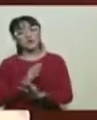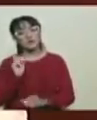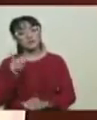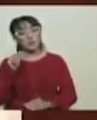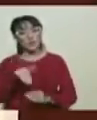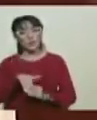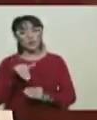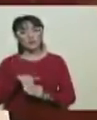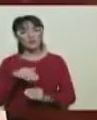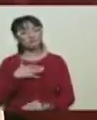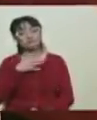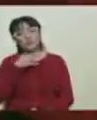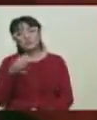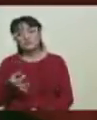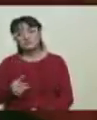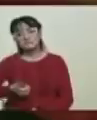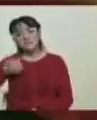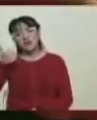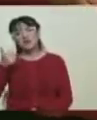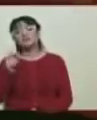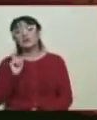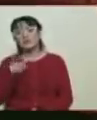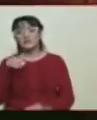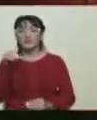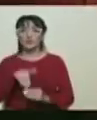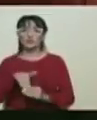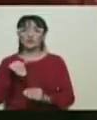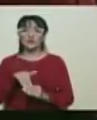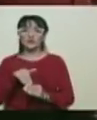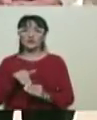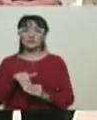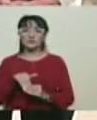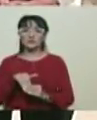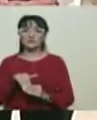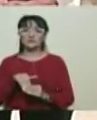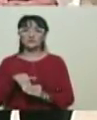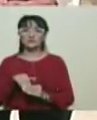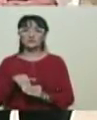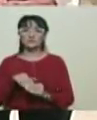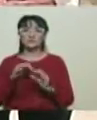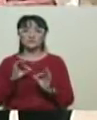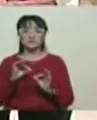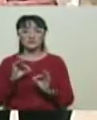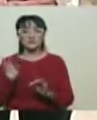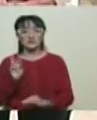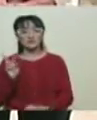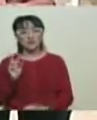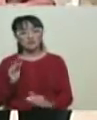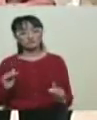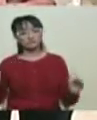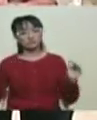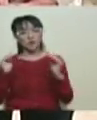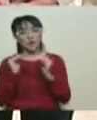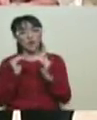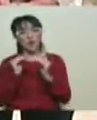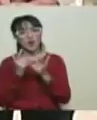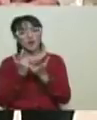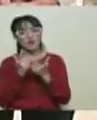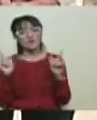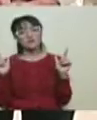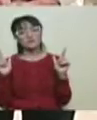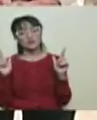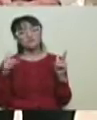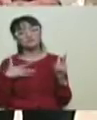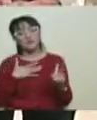su elección, de su preferencia, ir a votar y afirmar que Venezuela es una nación soberana, libre y que